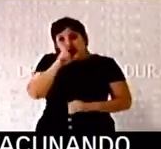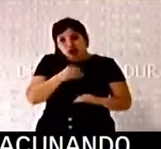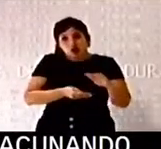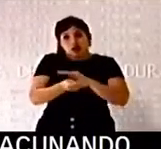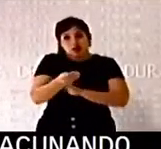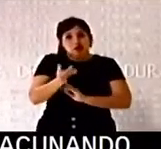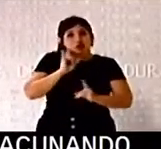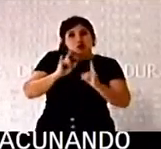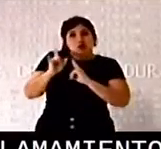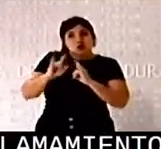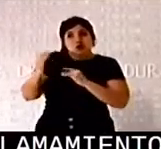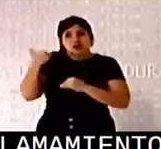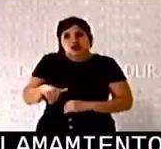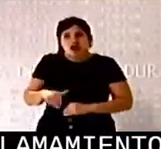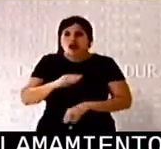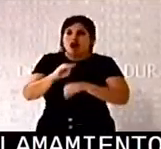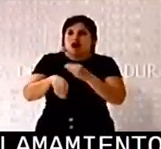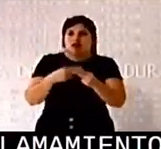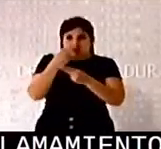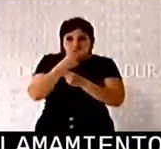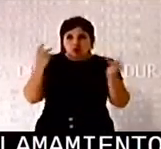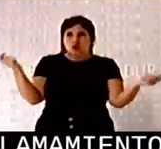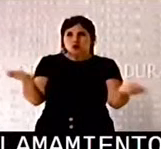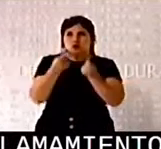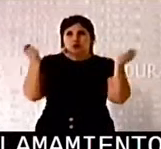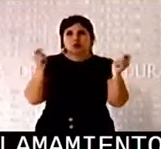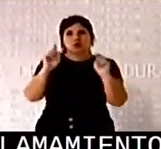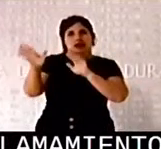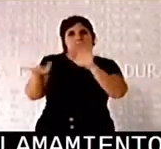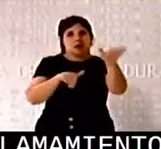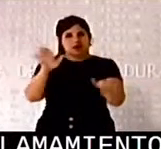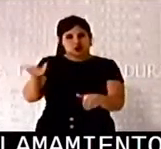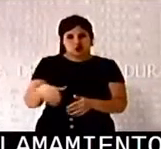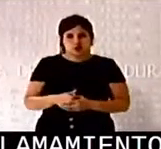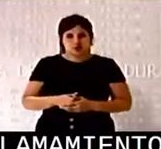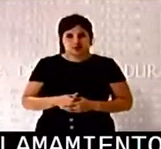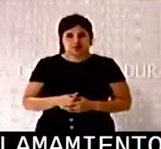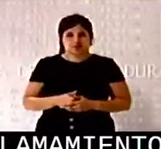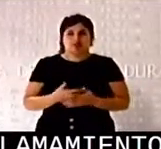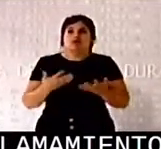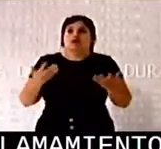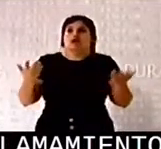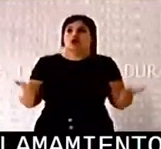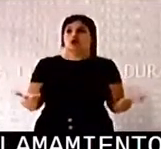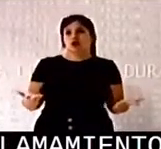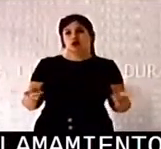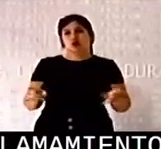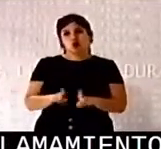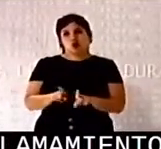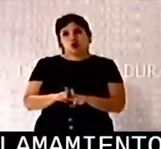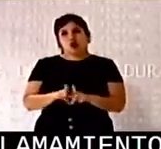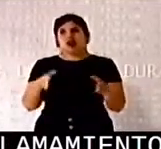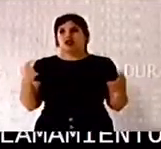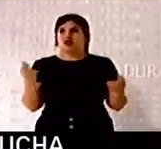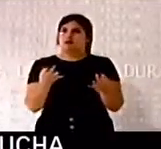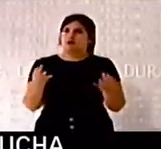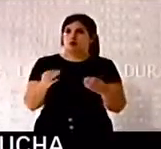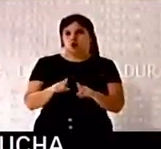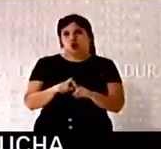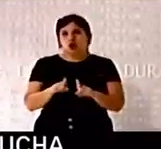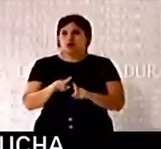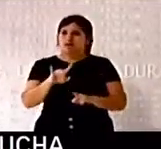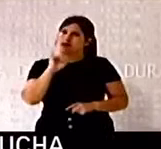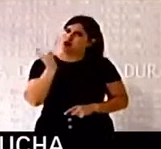llamamiento masivo, ¿no? Hombre, tendríamos que tener mucha puntería